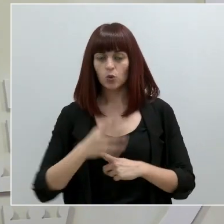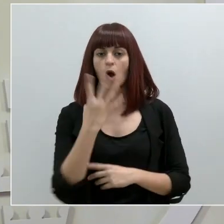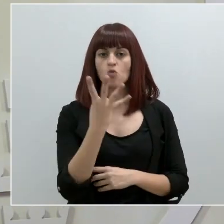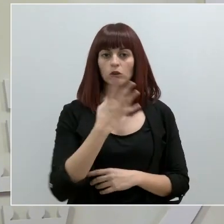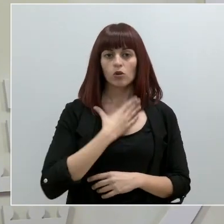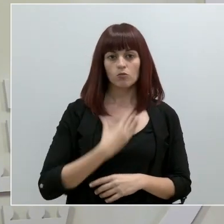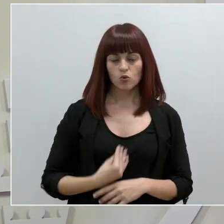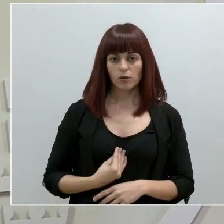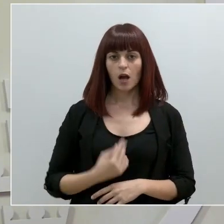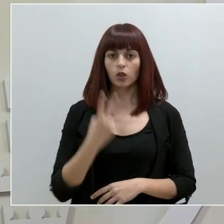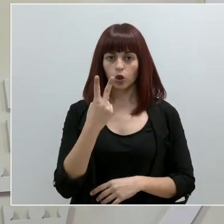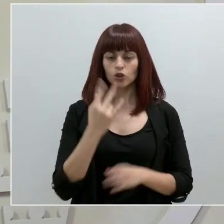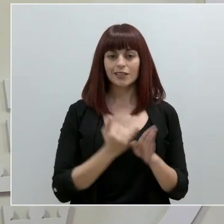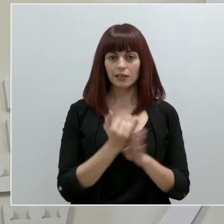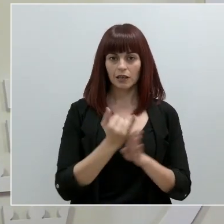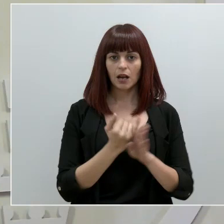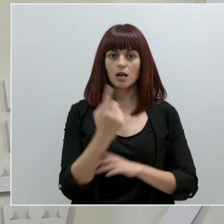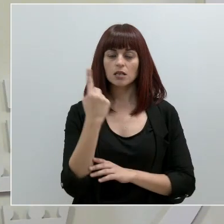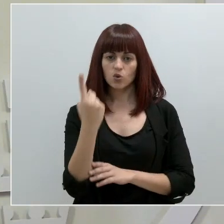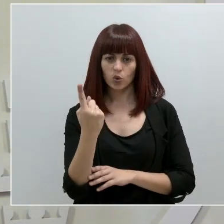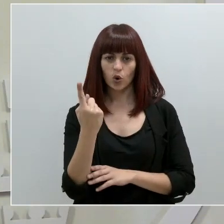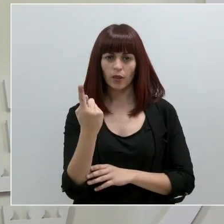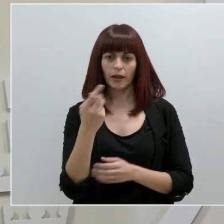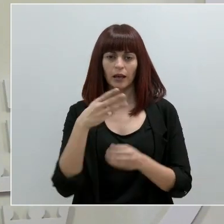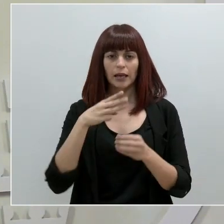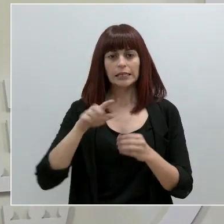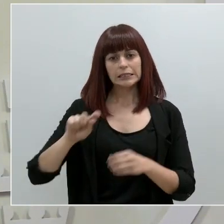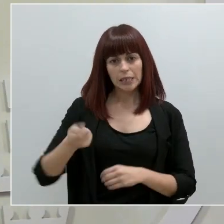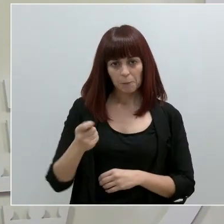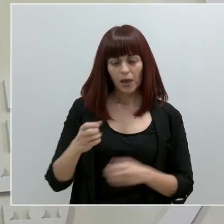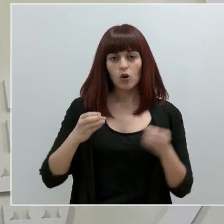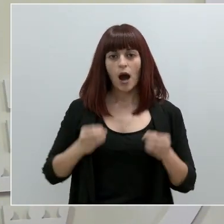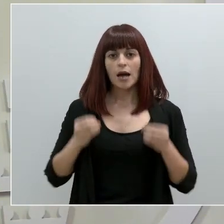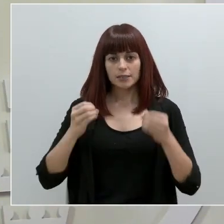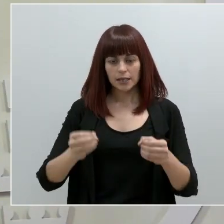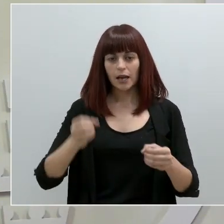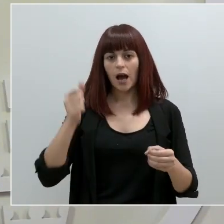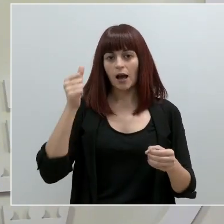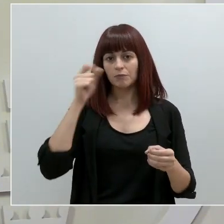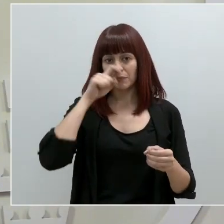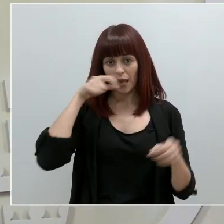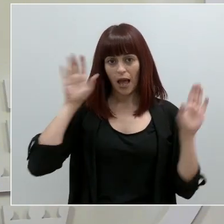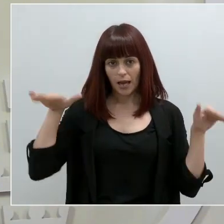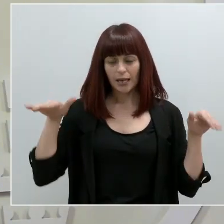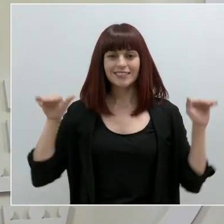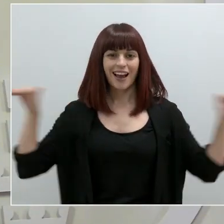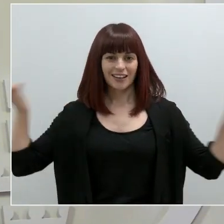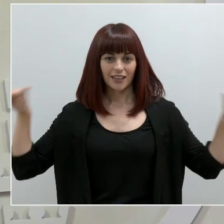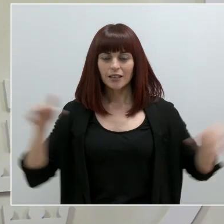4 de Murcia, 2 de Yecla y 1 de las localidades de San Pedro, Archena, Águilas, Alcantarilla y de